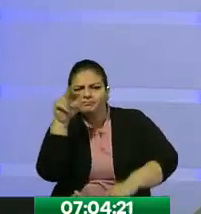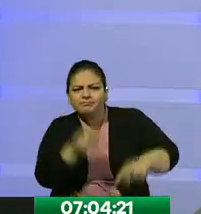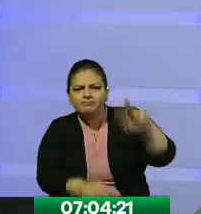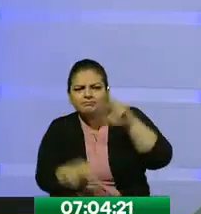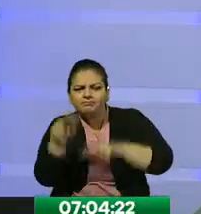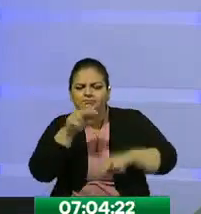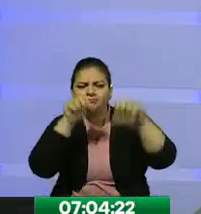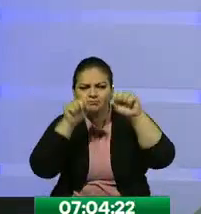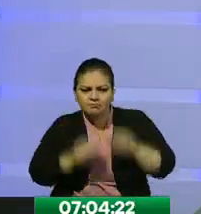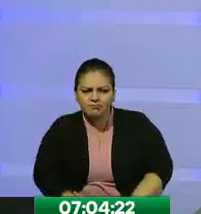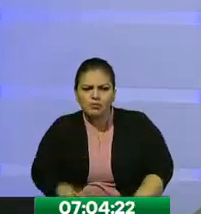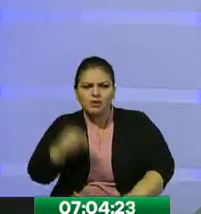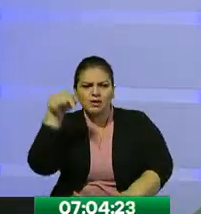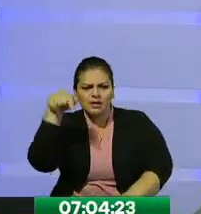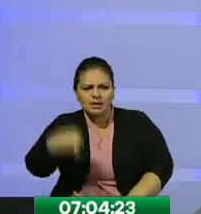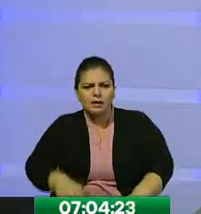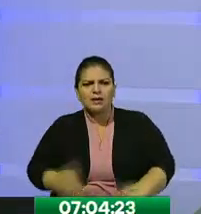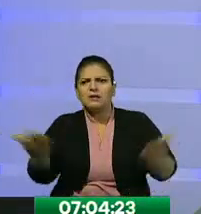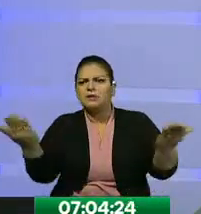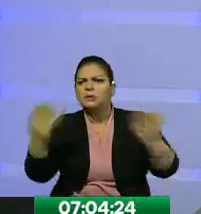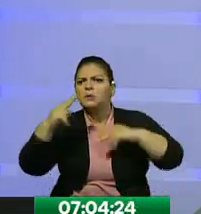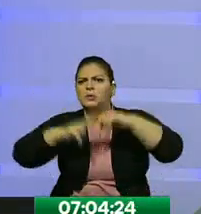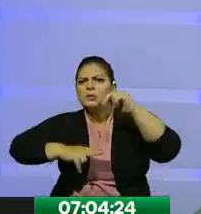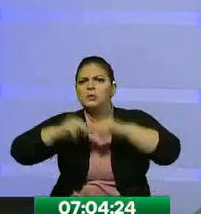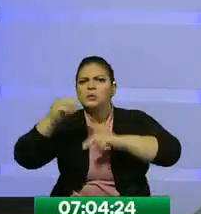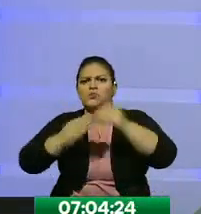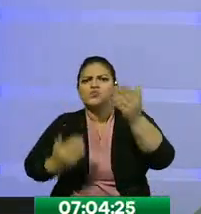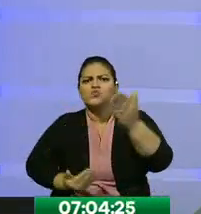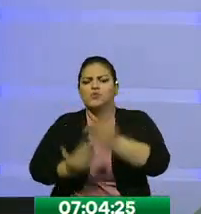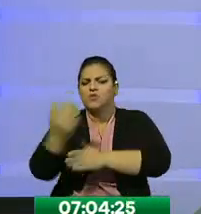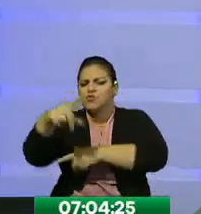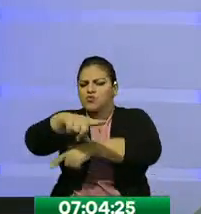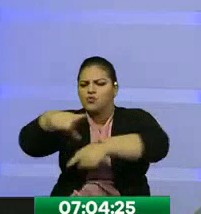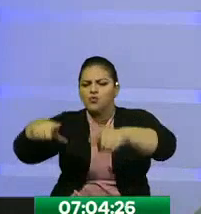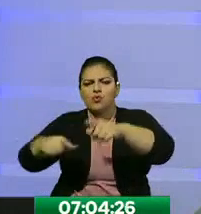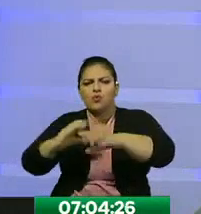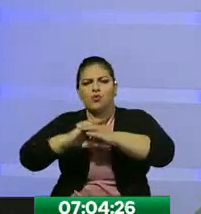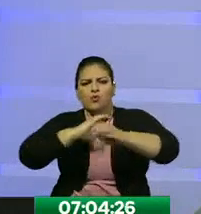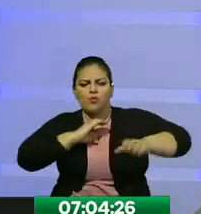entrevistaste, que arriesguen o expongan sus vidas por intentar cruzar